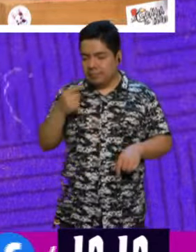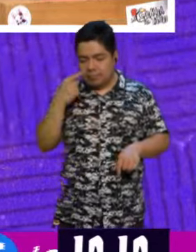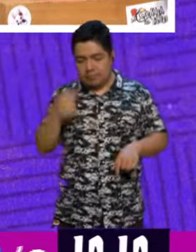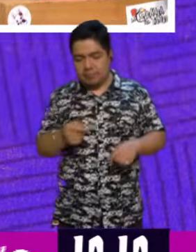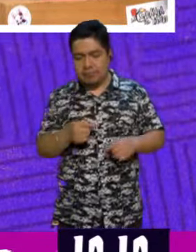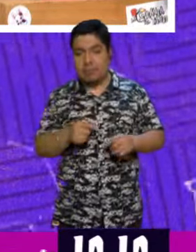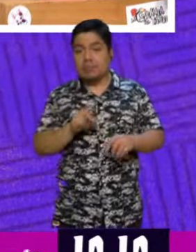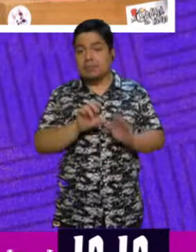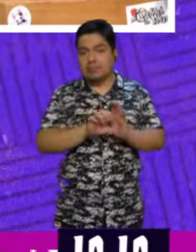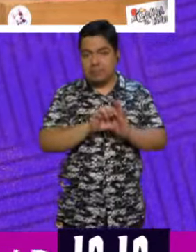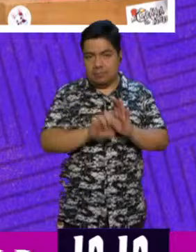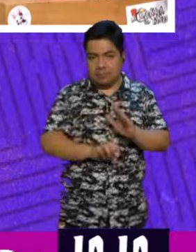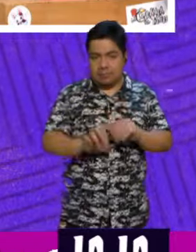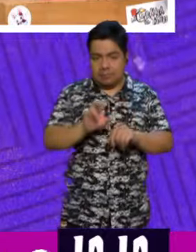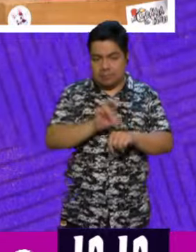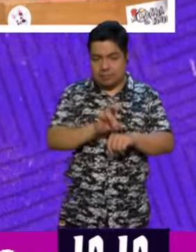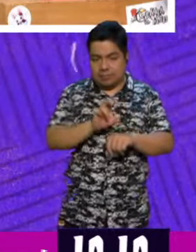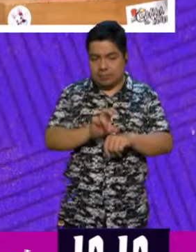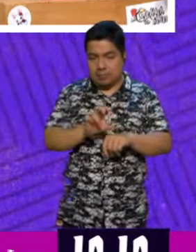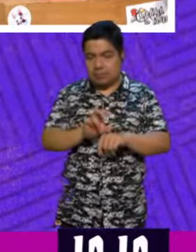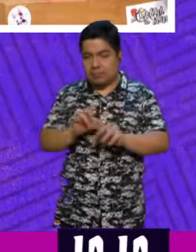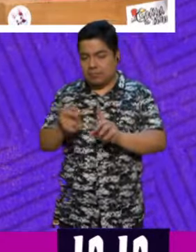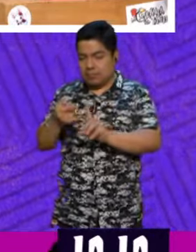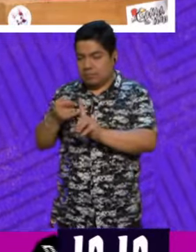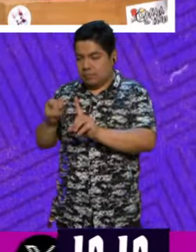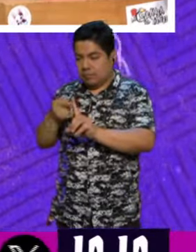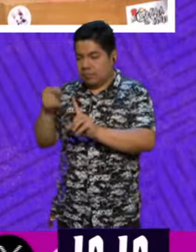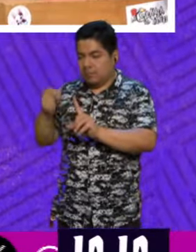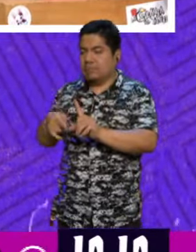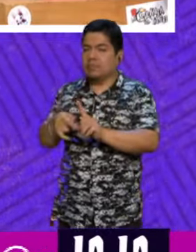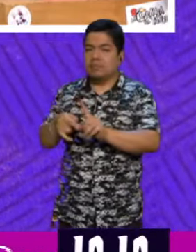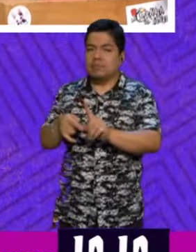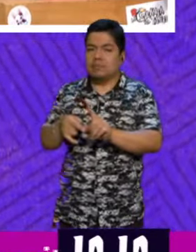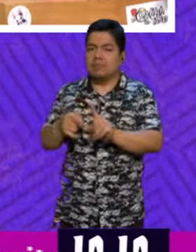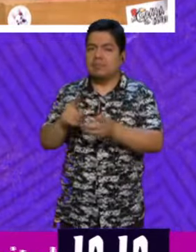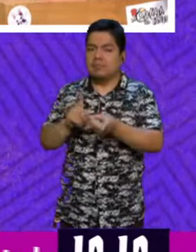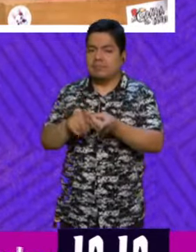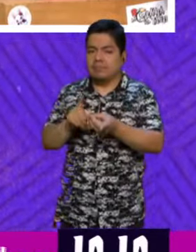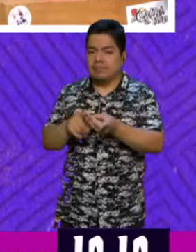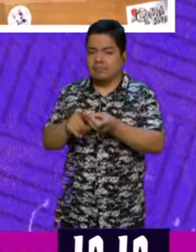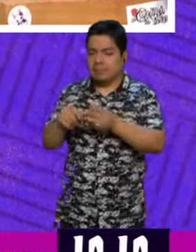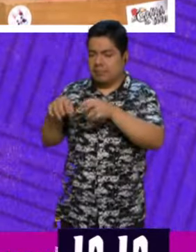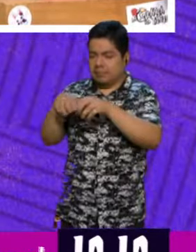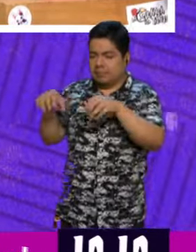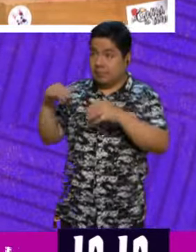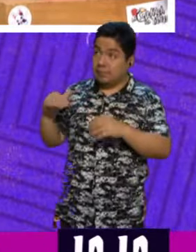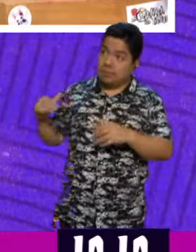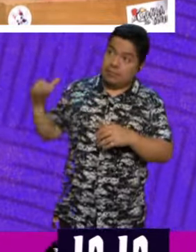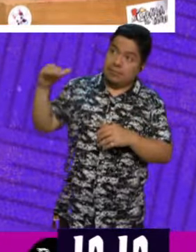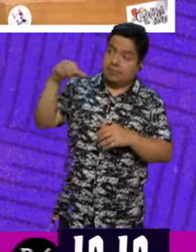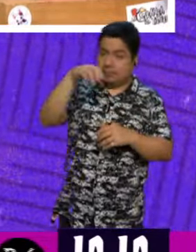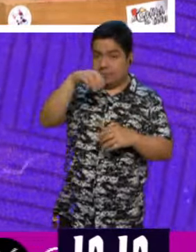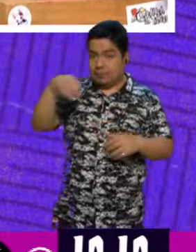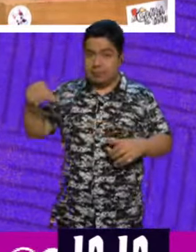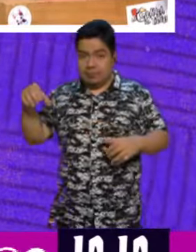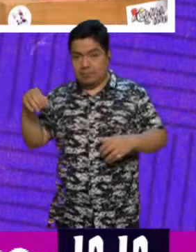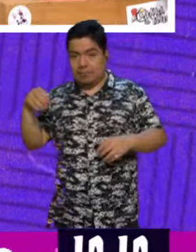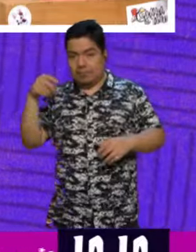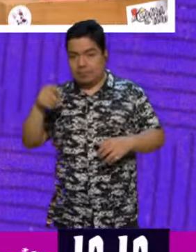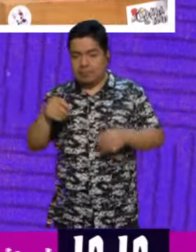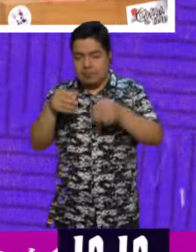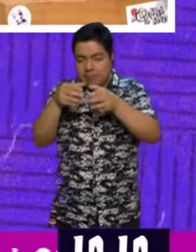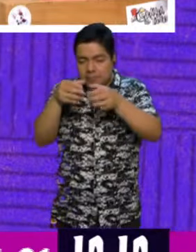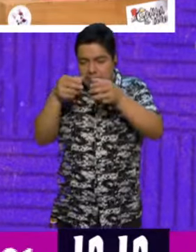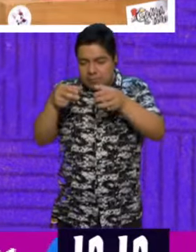Los huevos van en la parte más fresca del refrigerador, ¿sí? Que generalmente es el estante de más arriba. Y se deben de poner en una